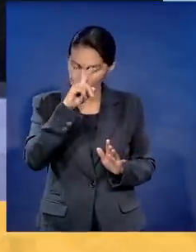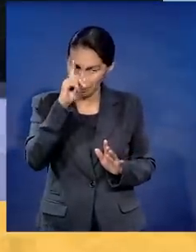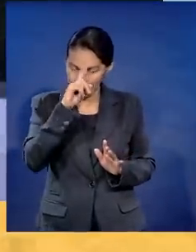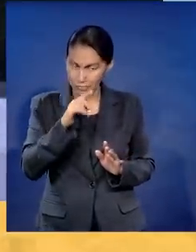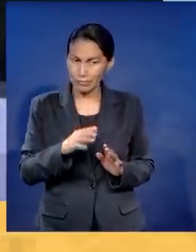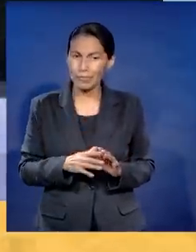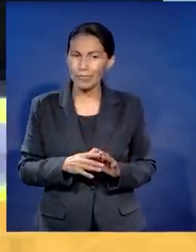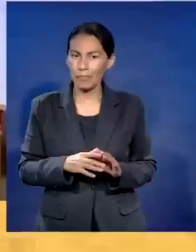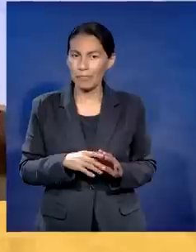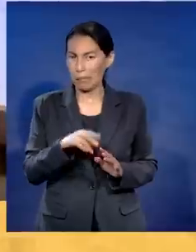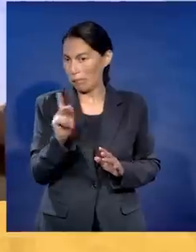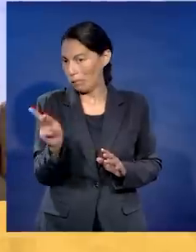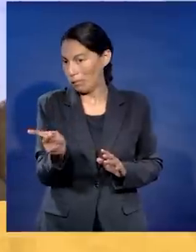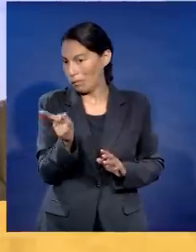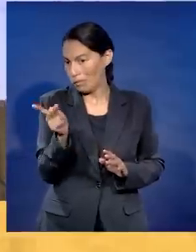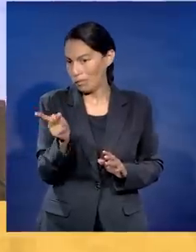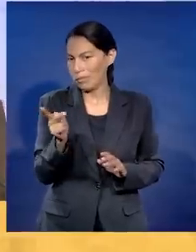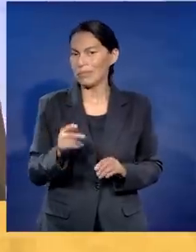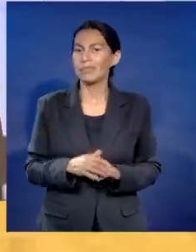yo nomás le sugiero, me dice.